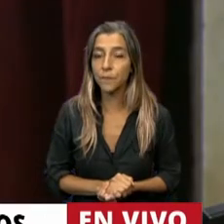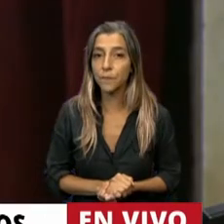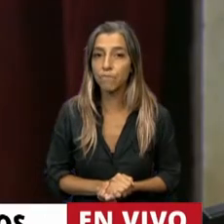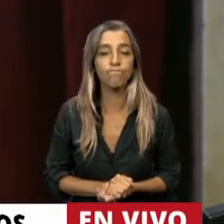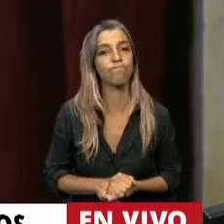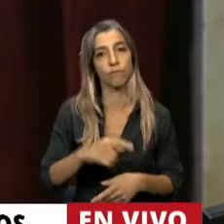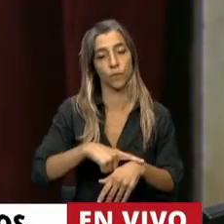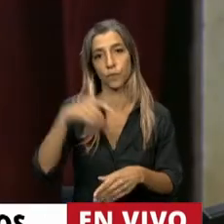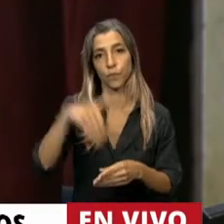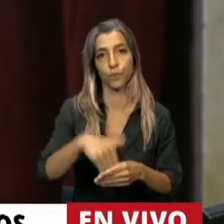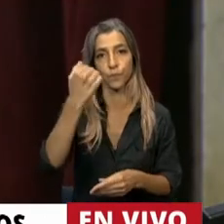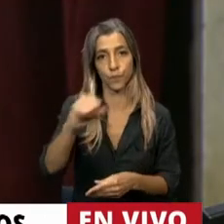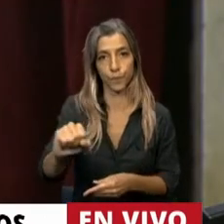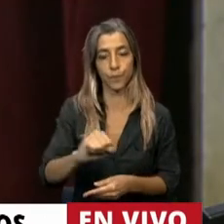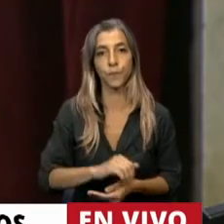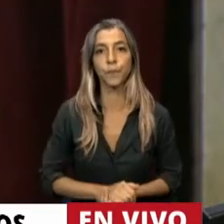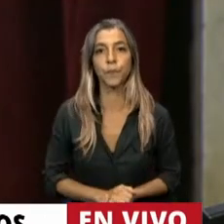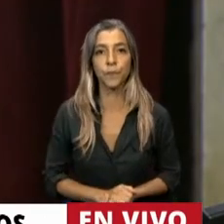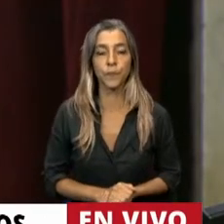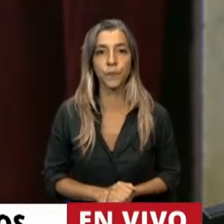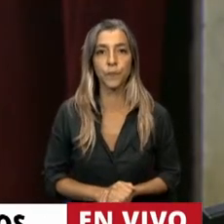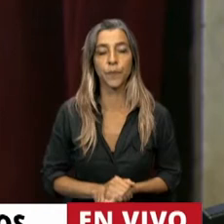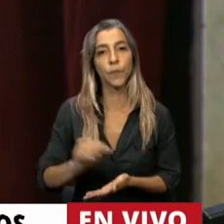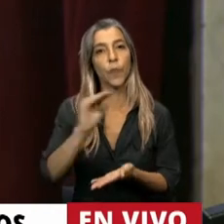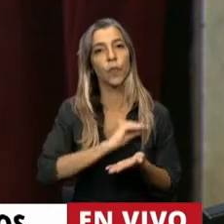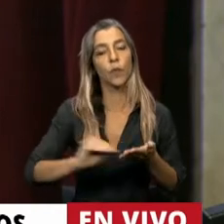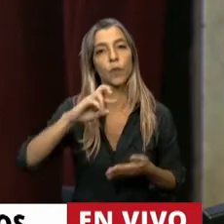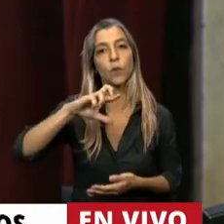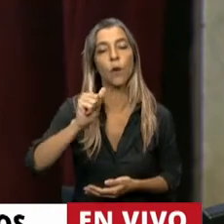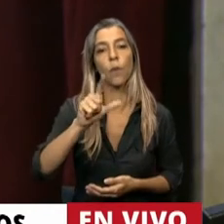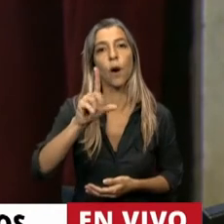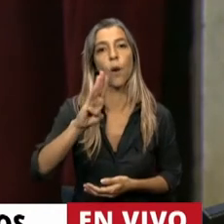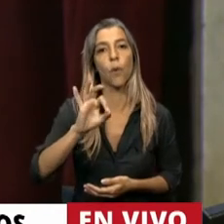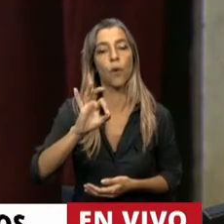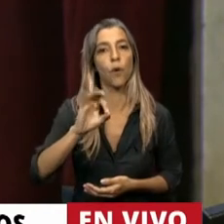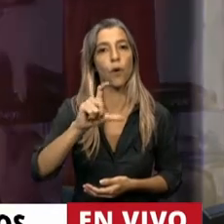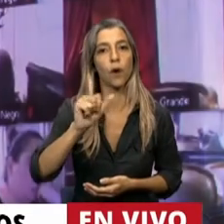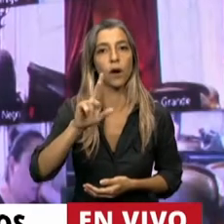ausente a la hora de votar diputado pablo carro